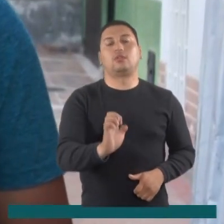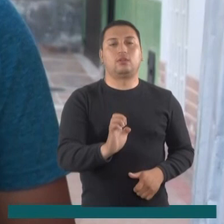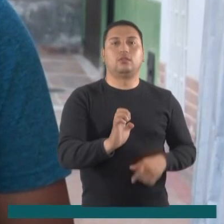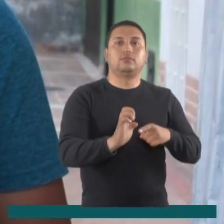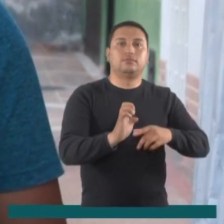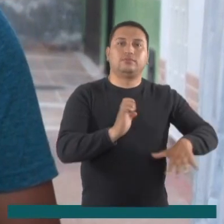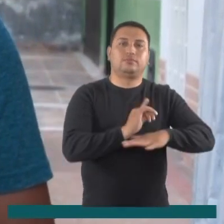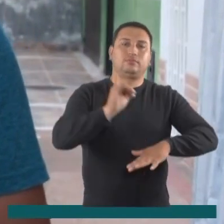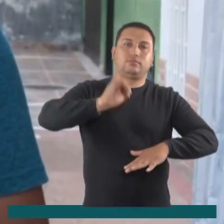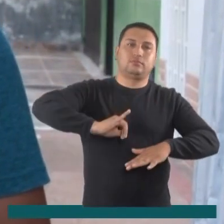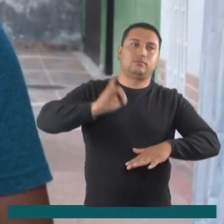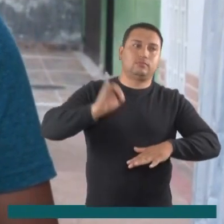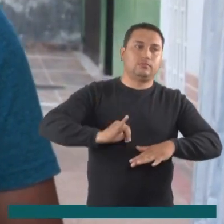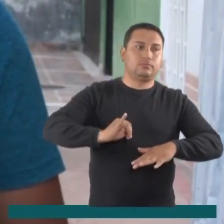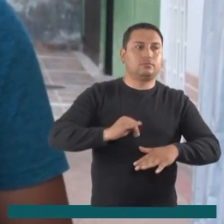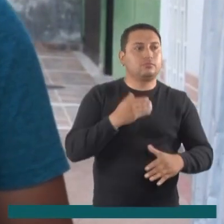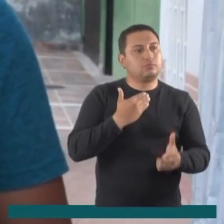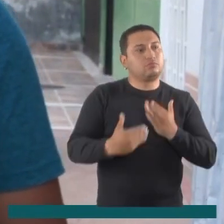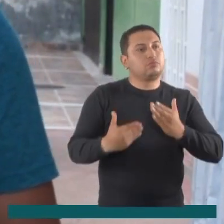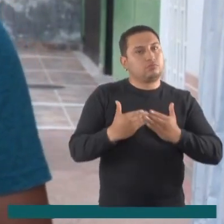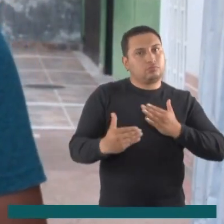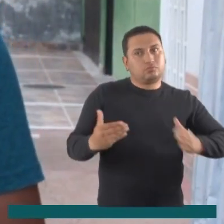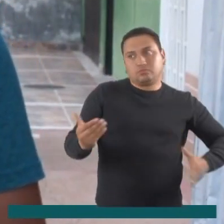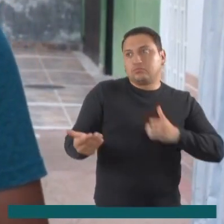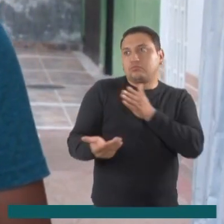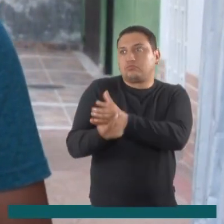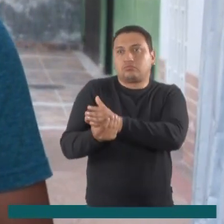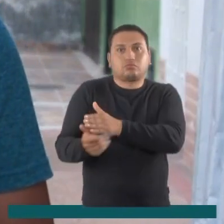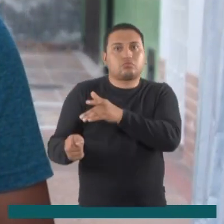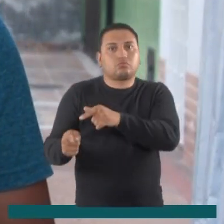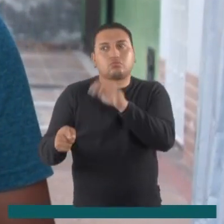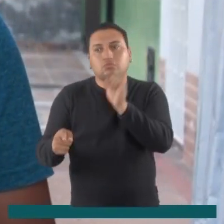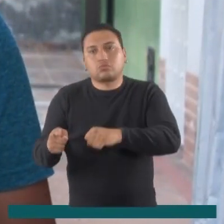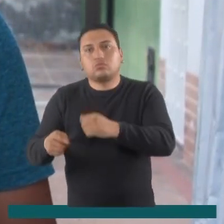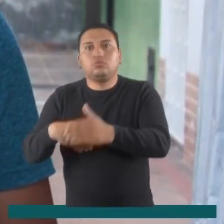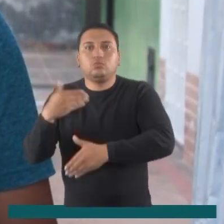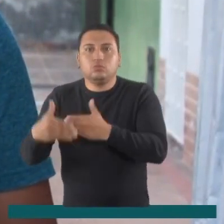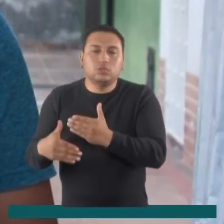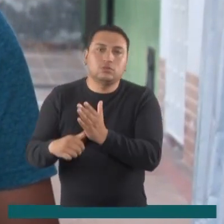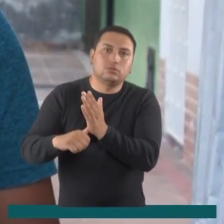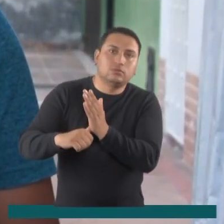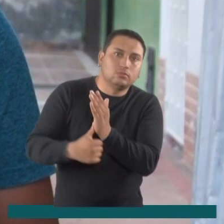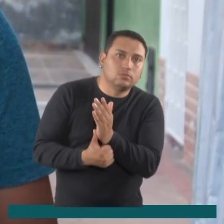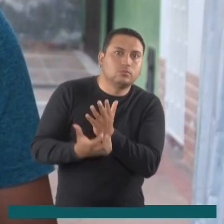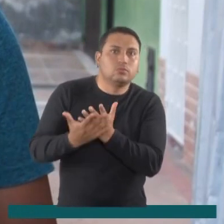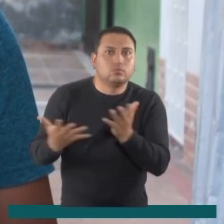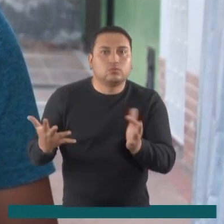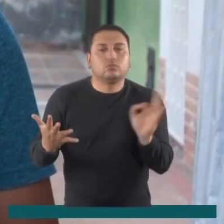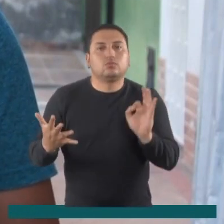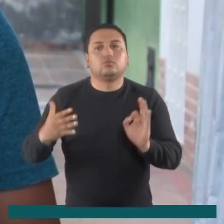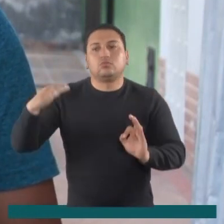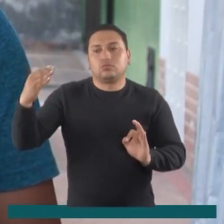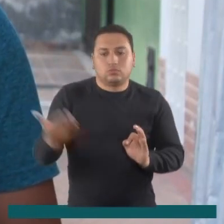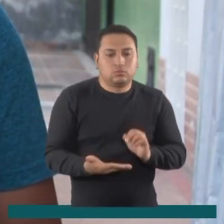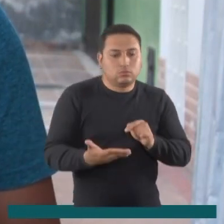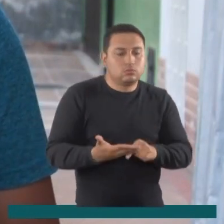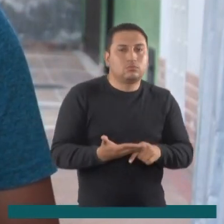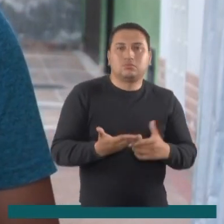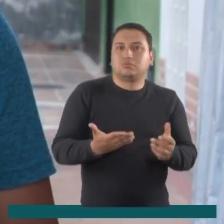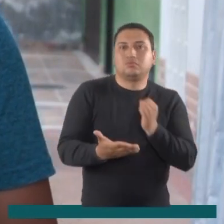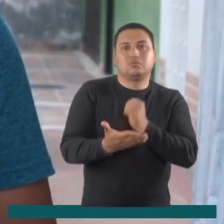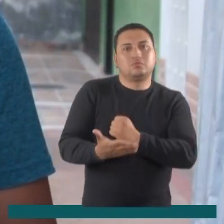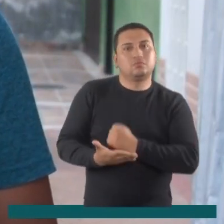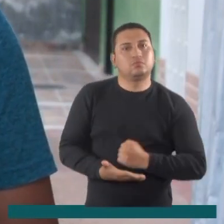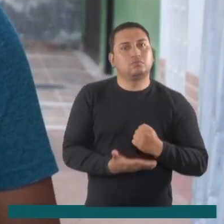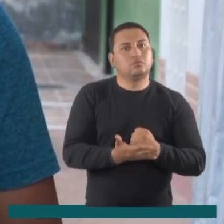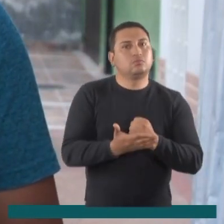mucho más fácil una registraduría auxiliar para hacer sus diligencias, para sacar sus cédulas y registros de